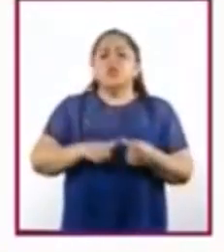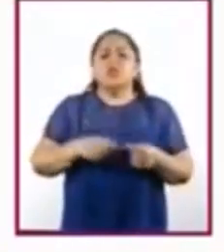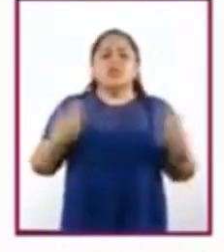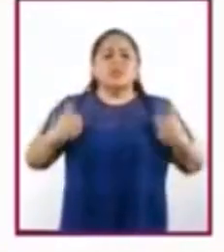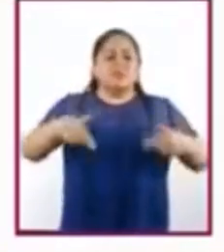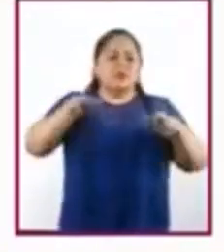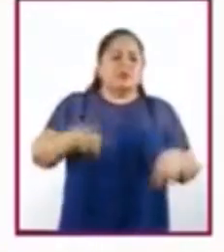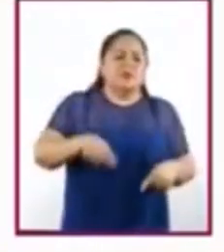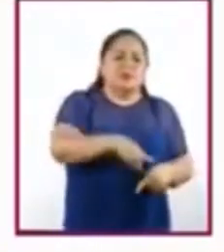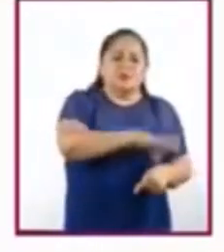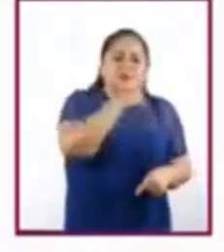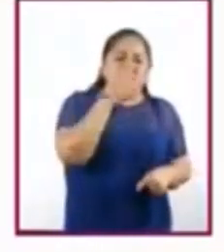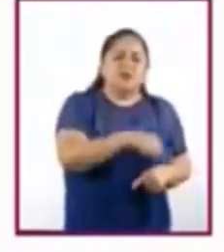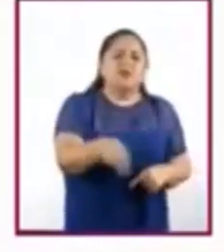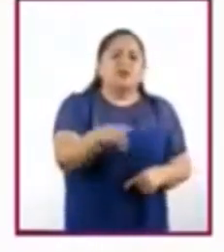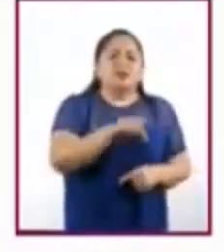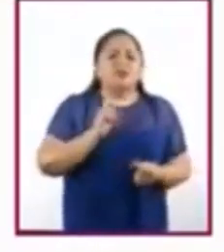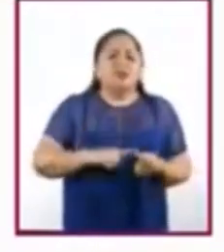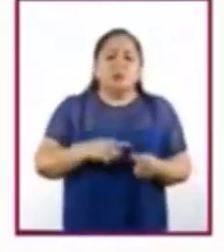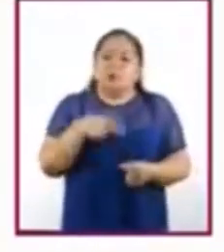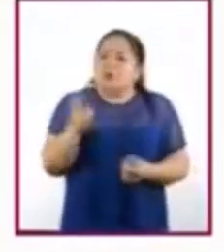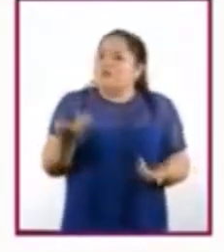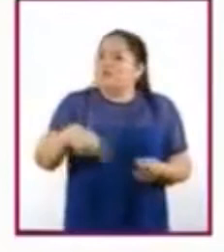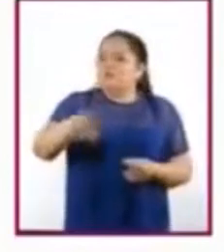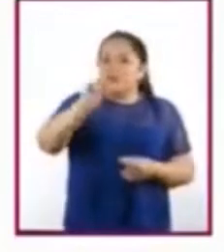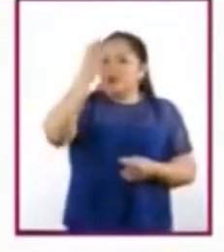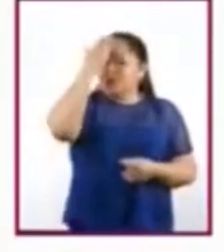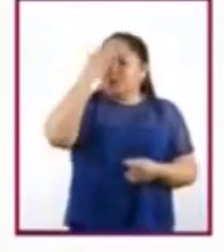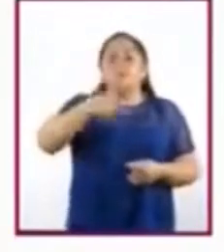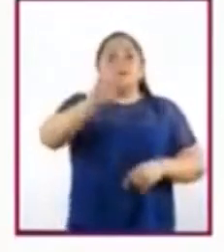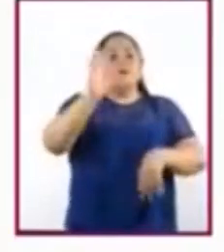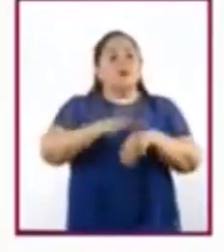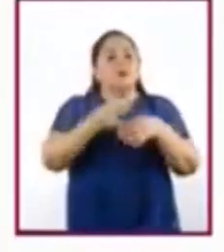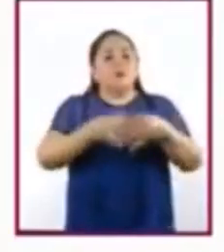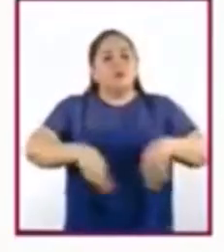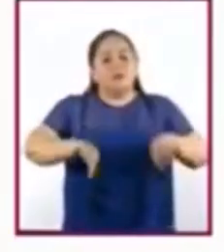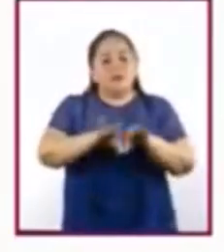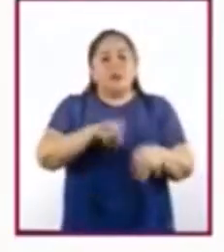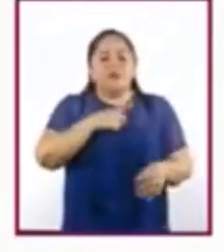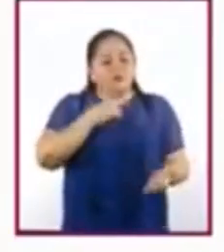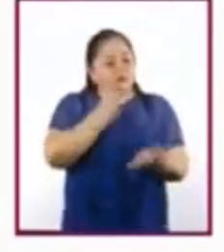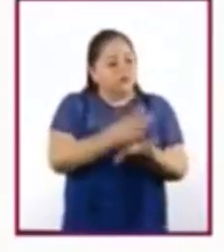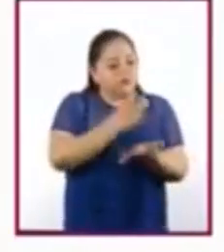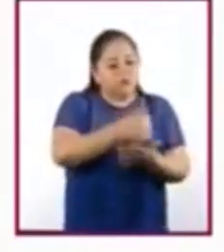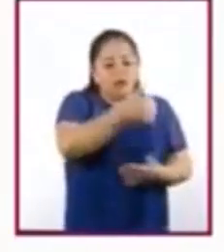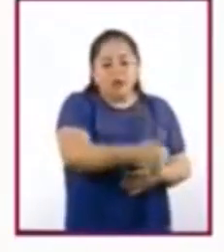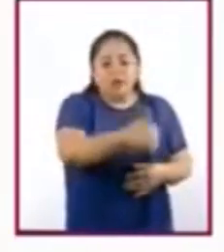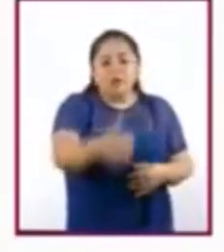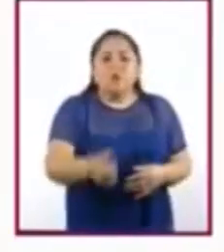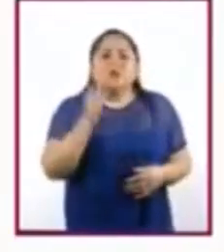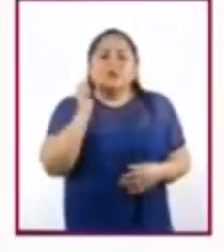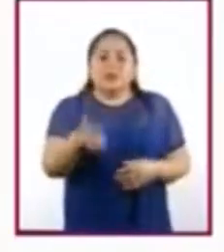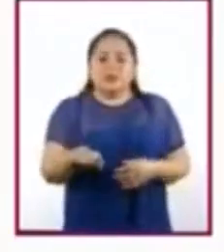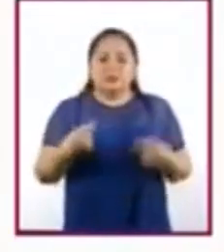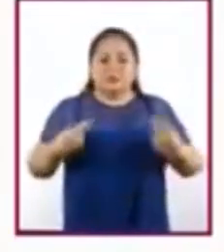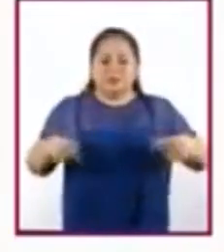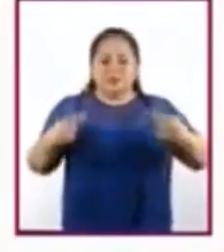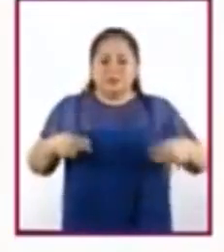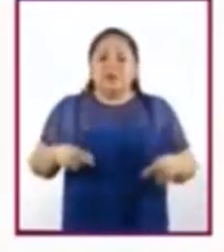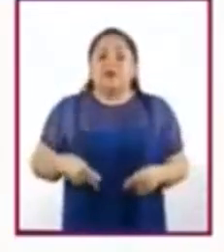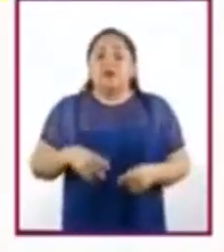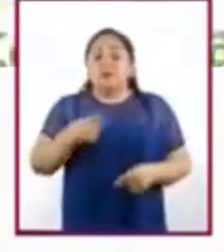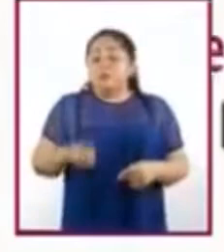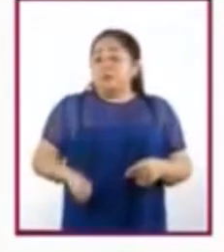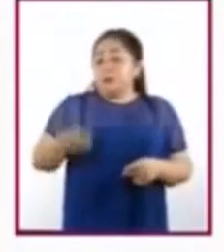representados allí. Como no los conocemos, lo importante es ir identificando cada uno de ellos. En